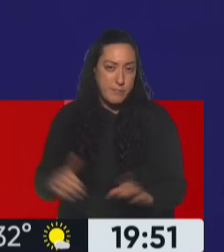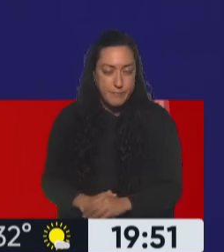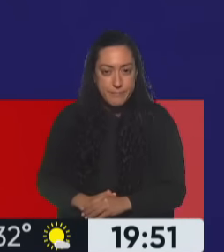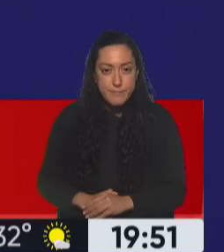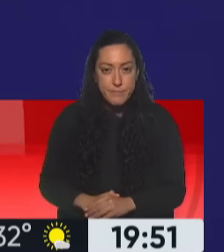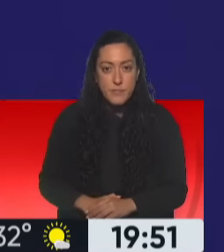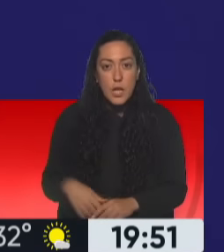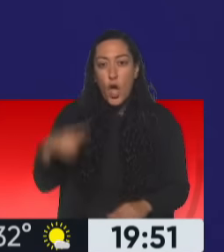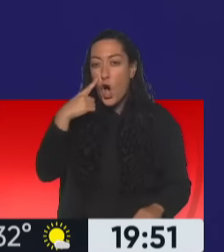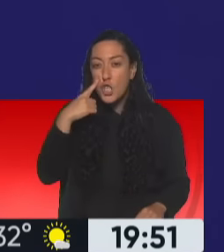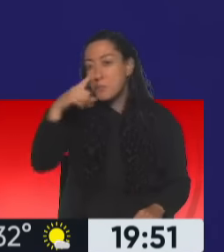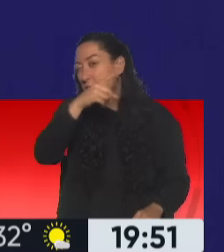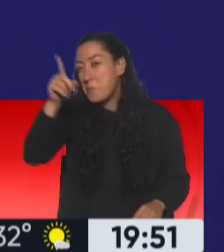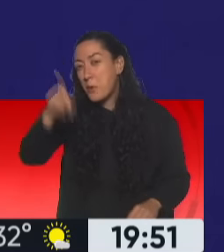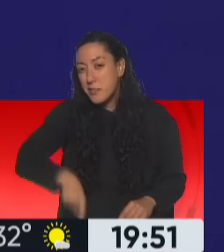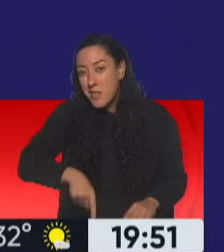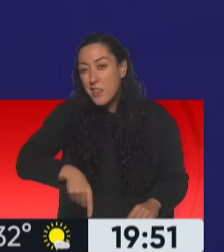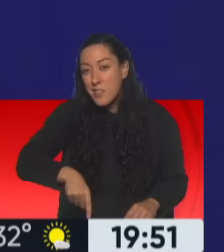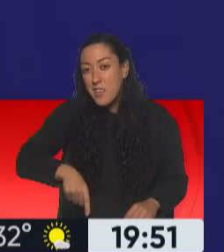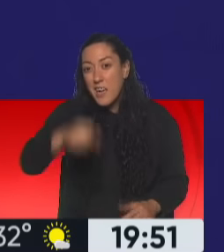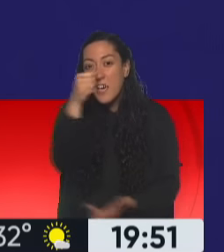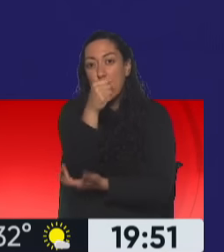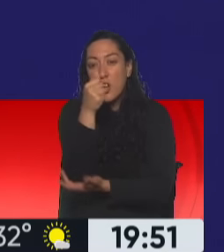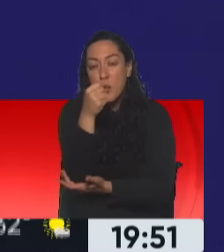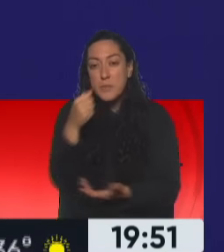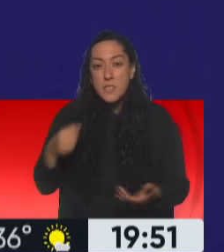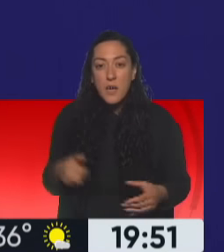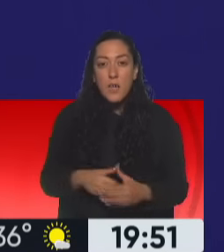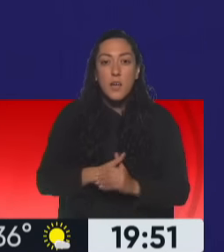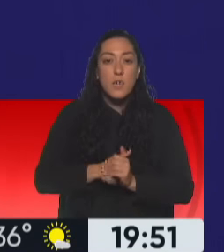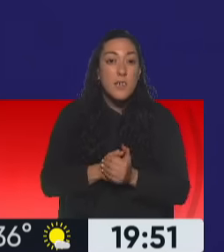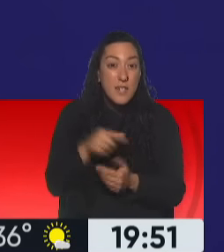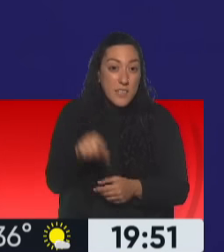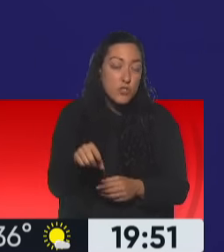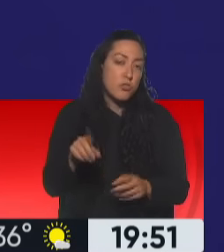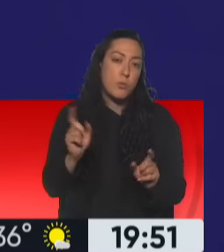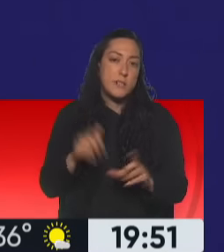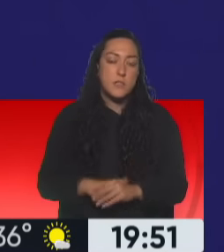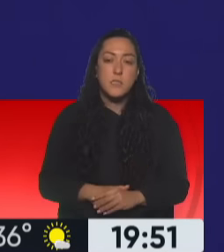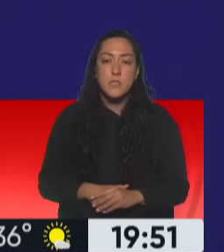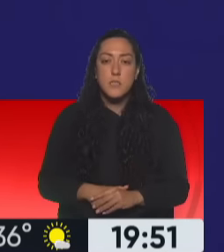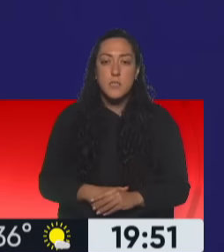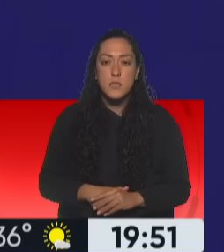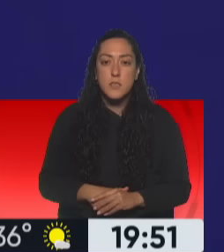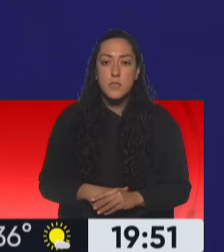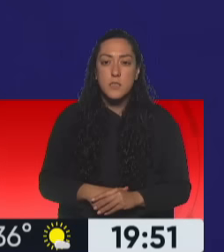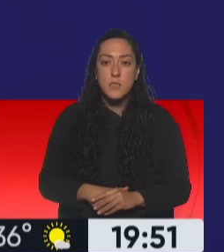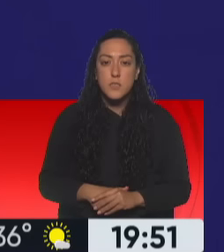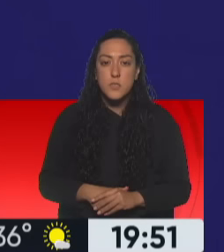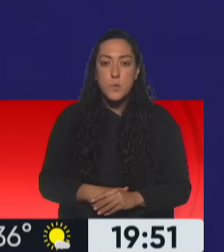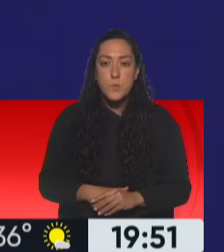El conocimiento de la economía no califica en esa categoría. Y